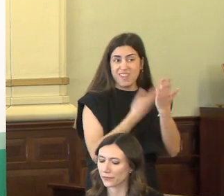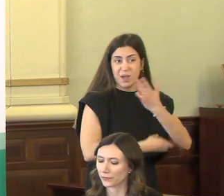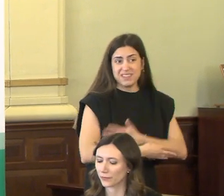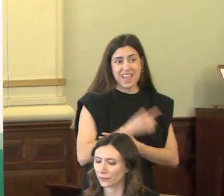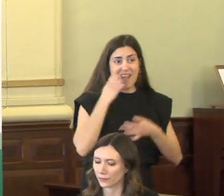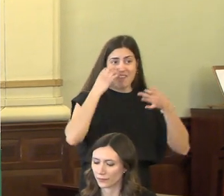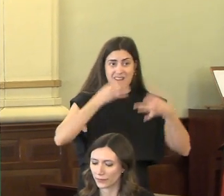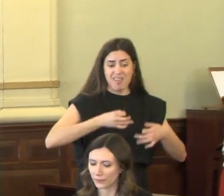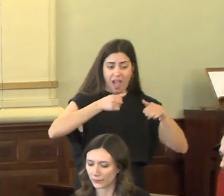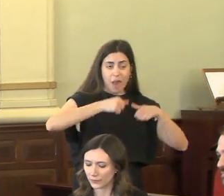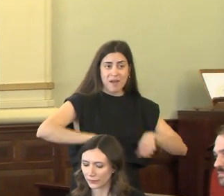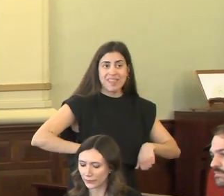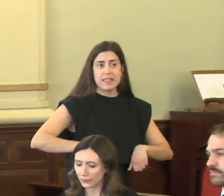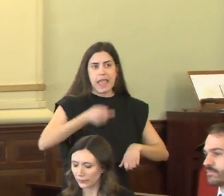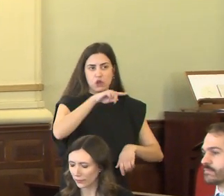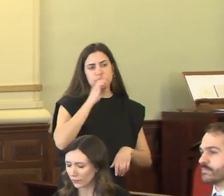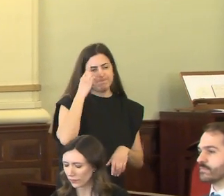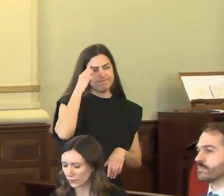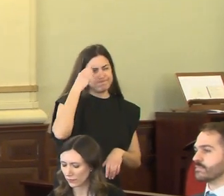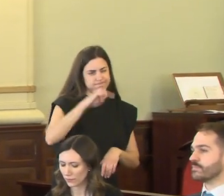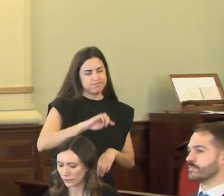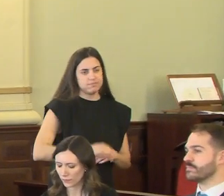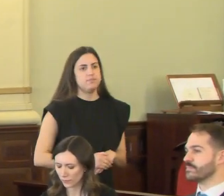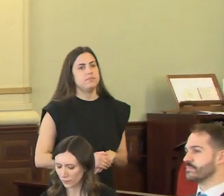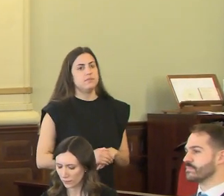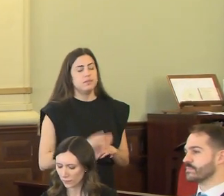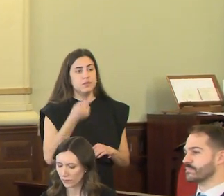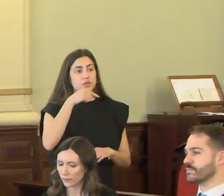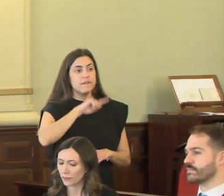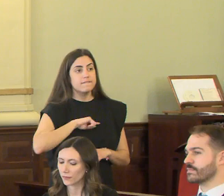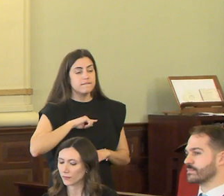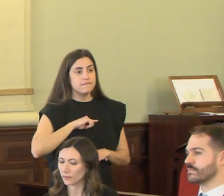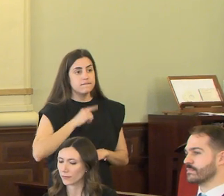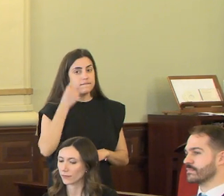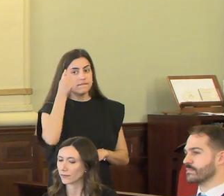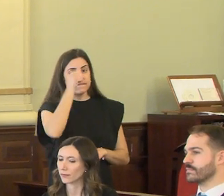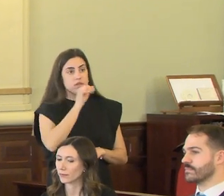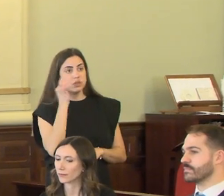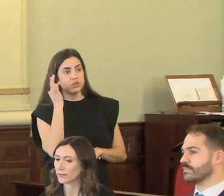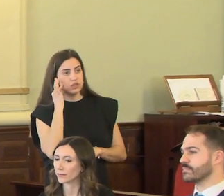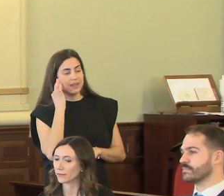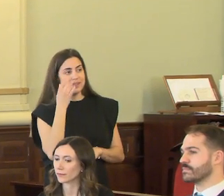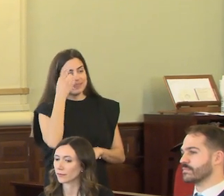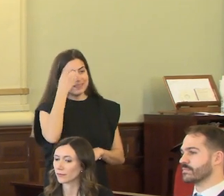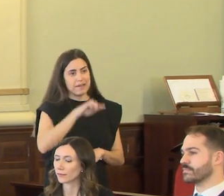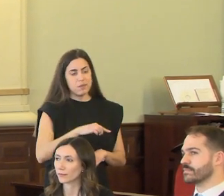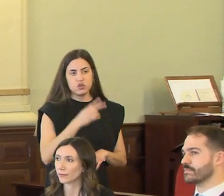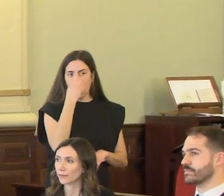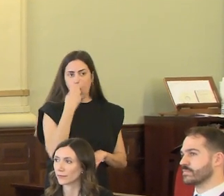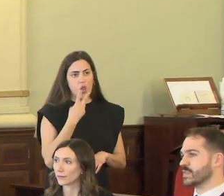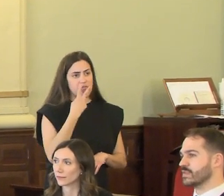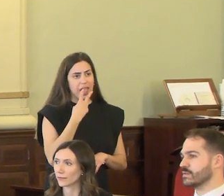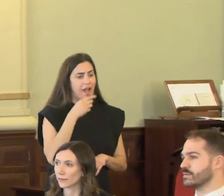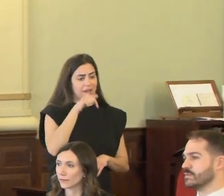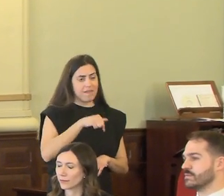tiene en Albacete y, sobre todo, nosotros y nosotras somos conocedores de la importancia que tiene la ONCE